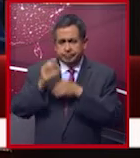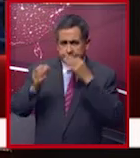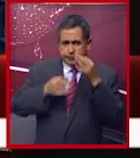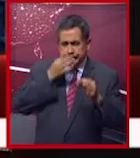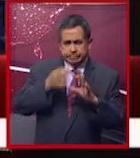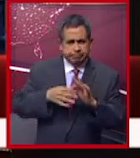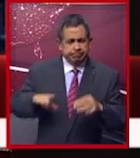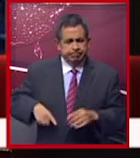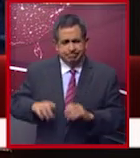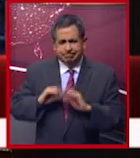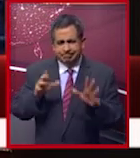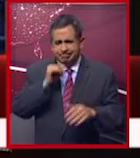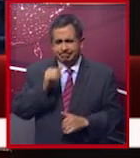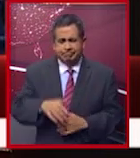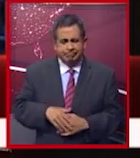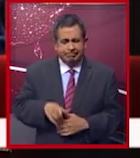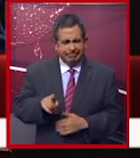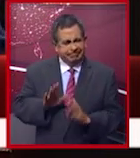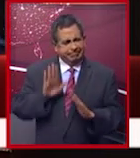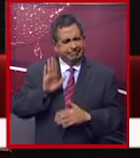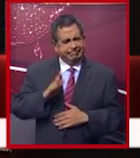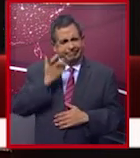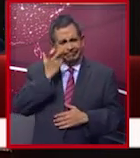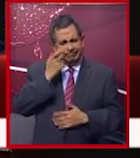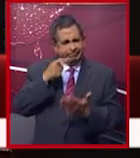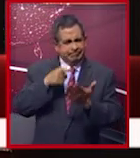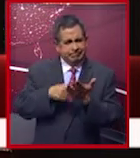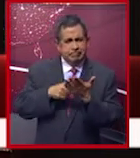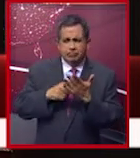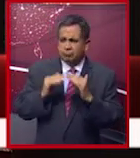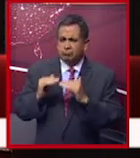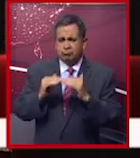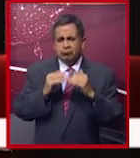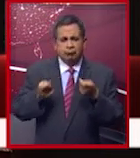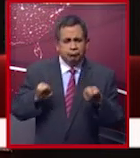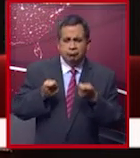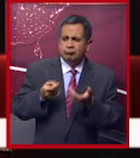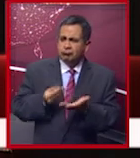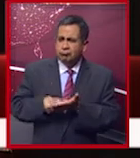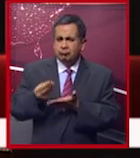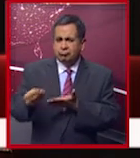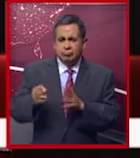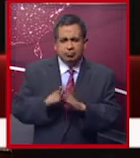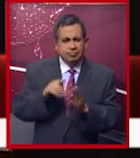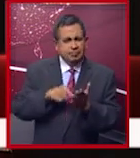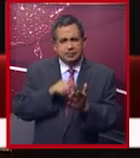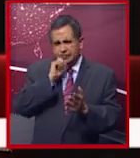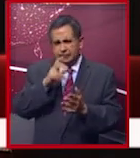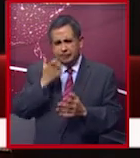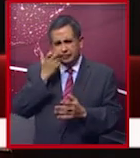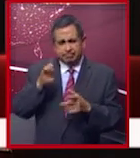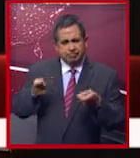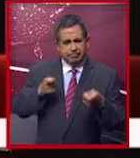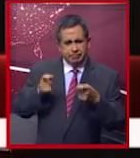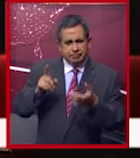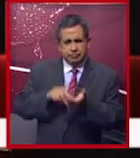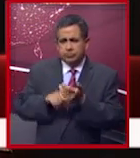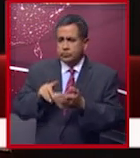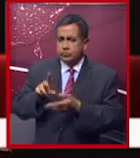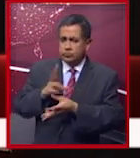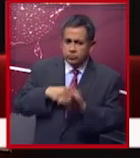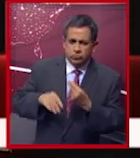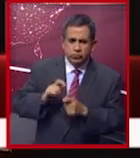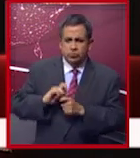gubernamental. Mantiene la discrecionalidad no solamente para su manejo, asignación, sino también para su